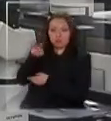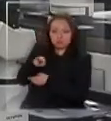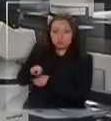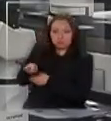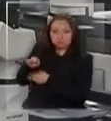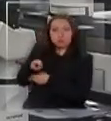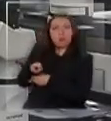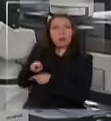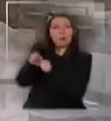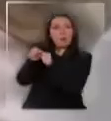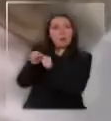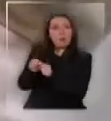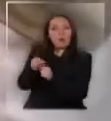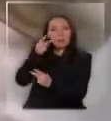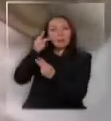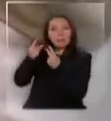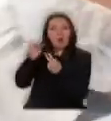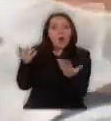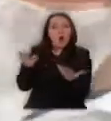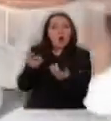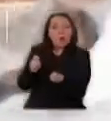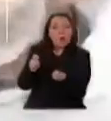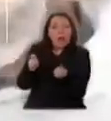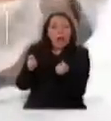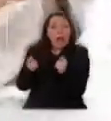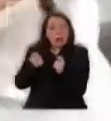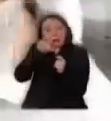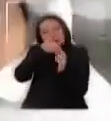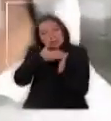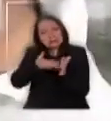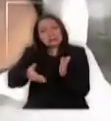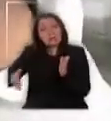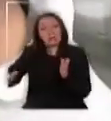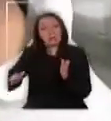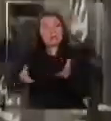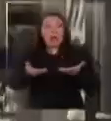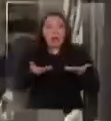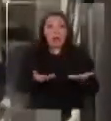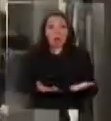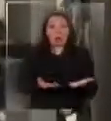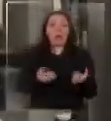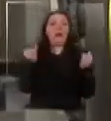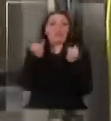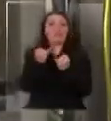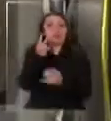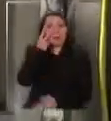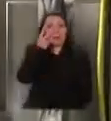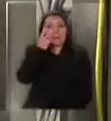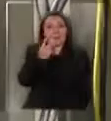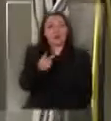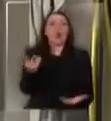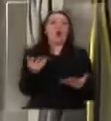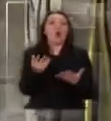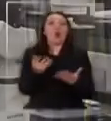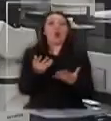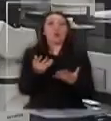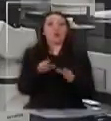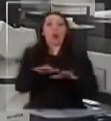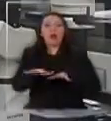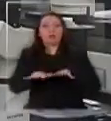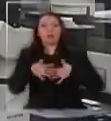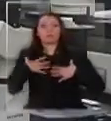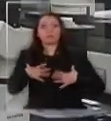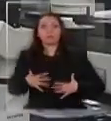eso significa que podía mirar cómo cambiaba con el tiempo. Ahora había una forma de mirar cómo pasaban las cosas